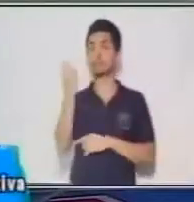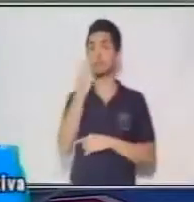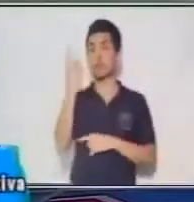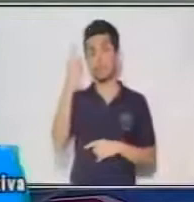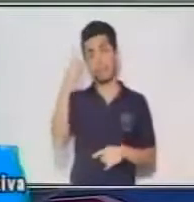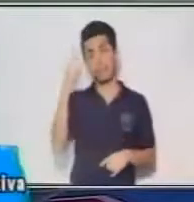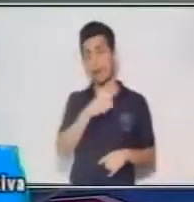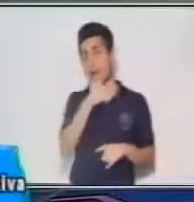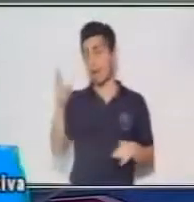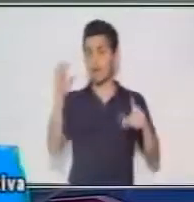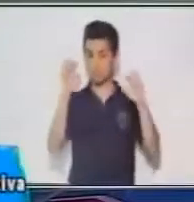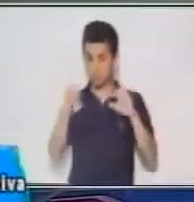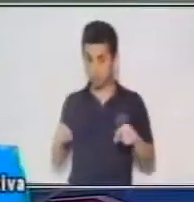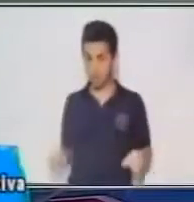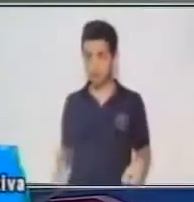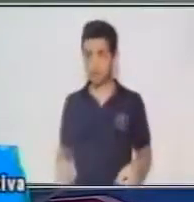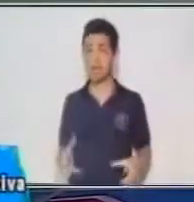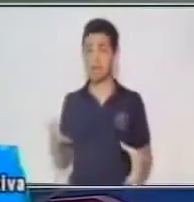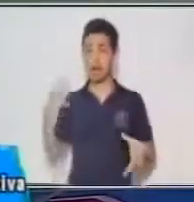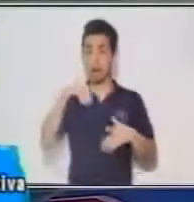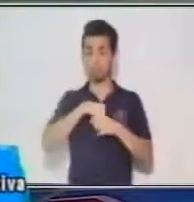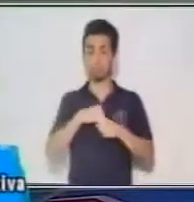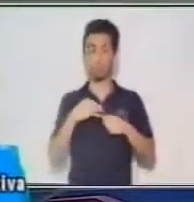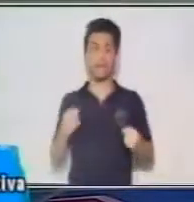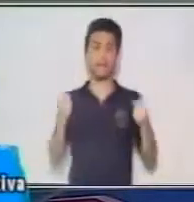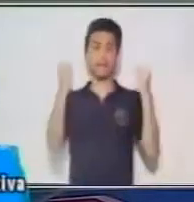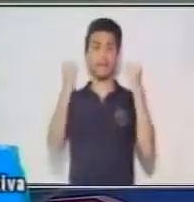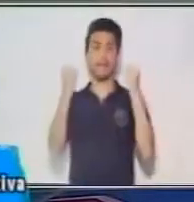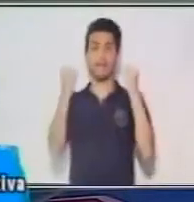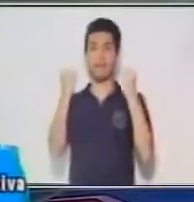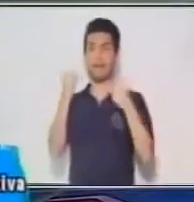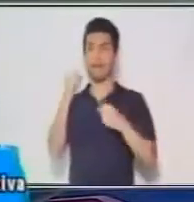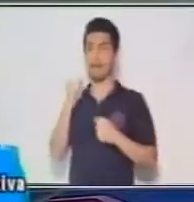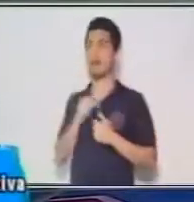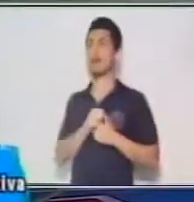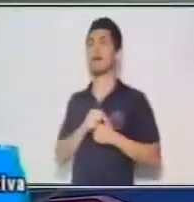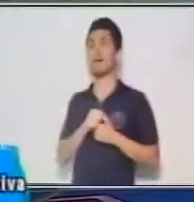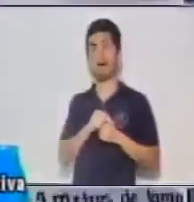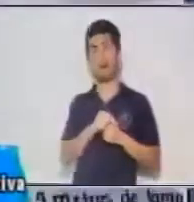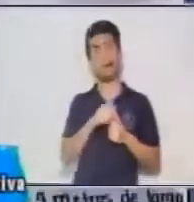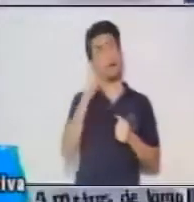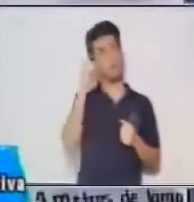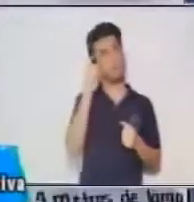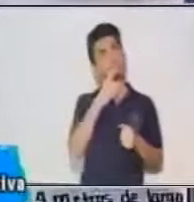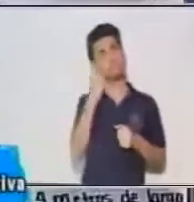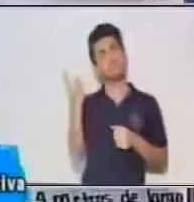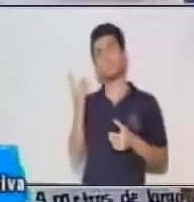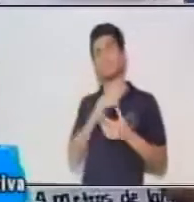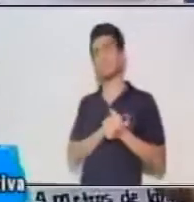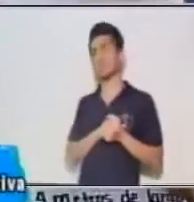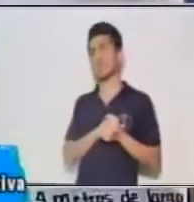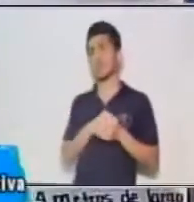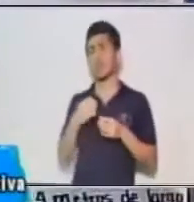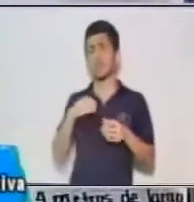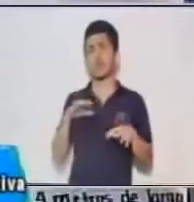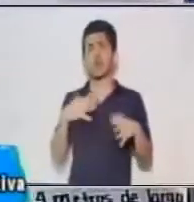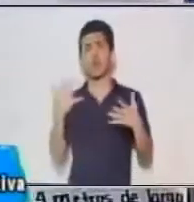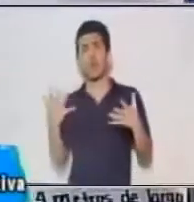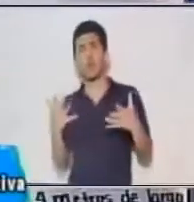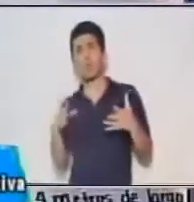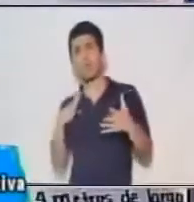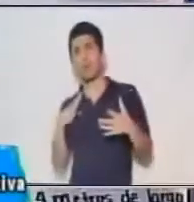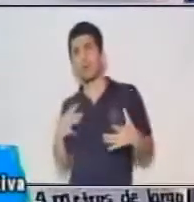vivos, es fuente de energía. Entonces se va a quedar pensando la otra persona, bueno, ¿y cómo va a ser